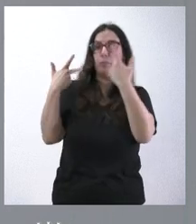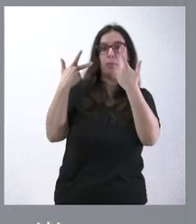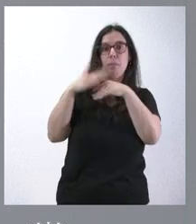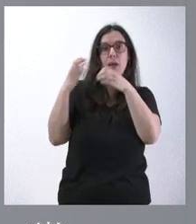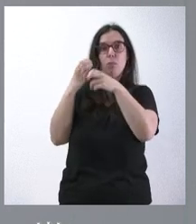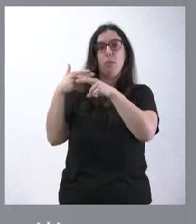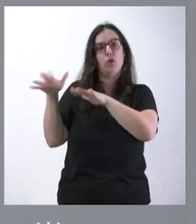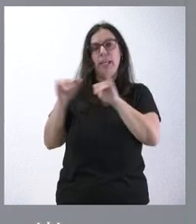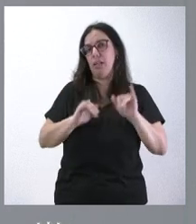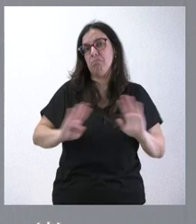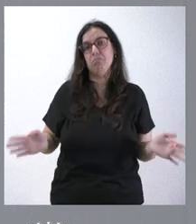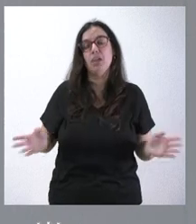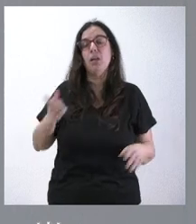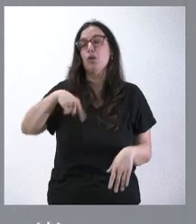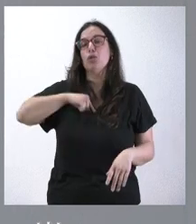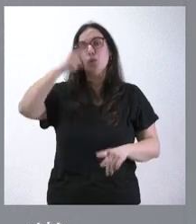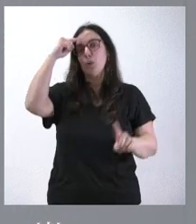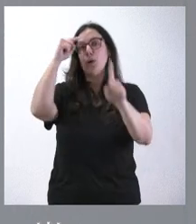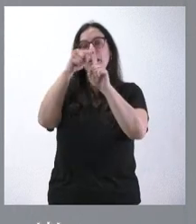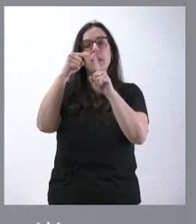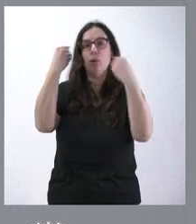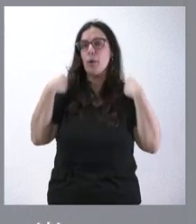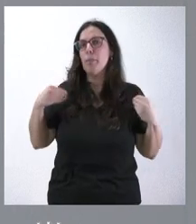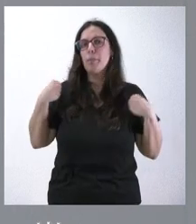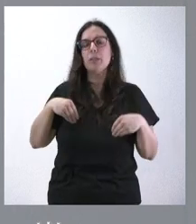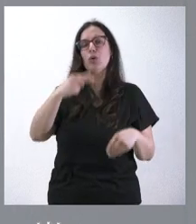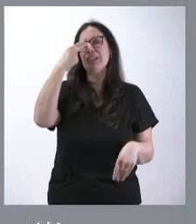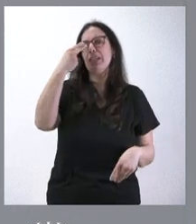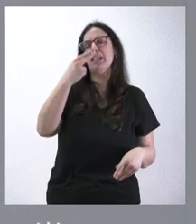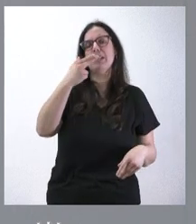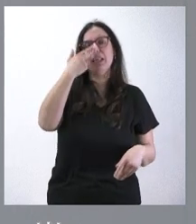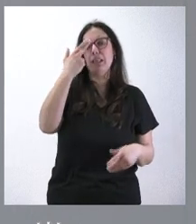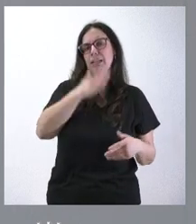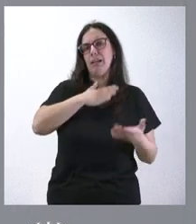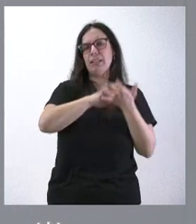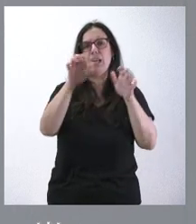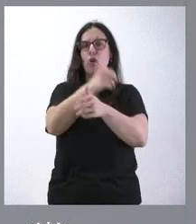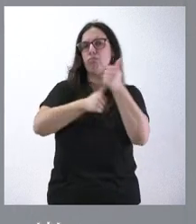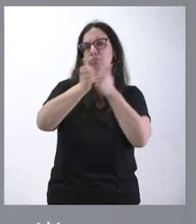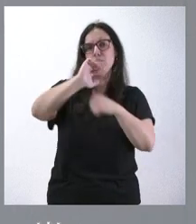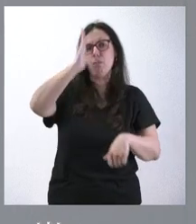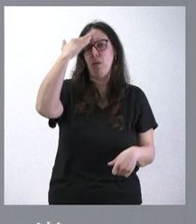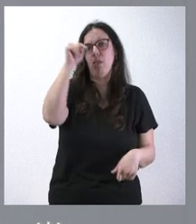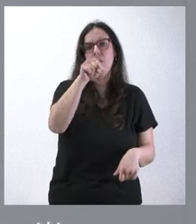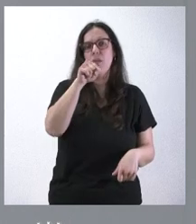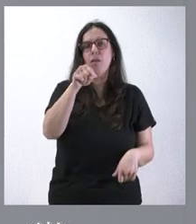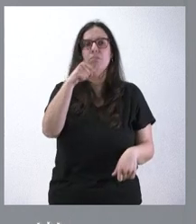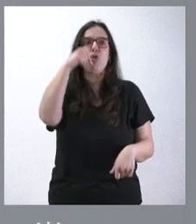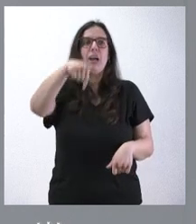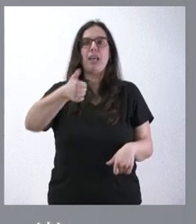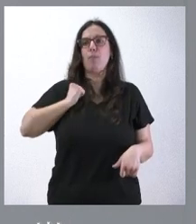partido político nuestra única misión es defender los intereses de Castilla y león por encima de todo y eso es lo que hacemos yo no voy a utilizar esta